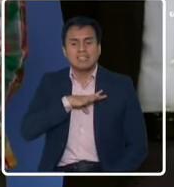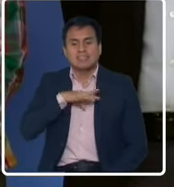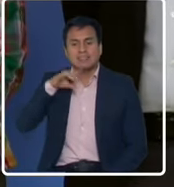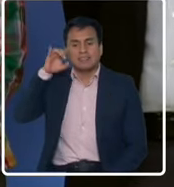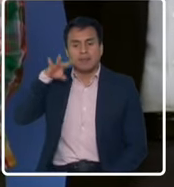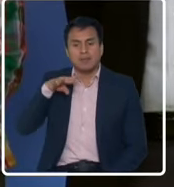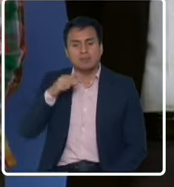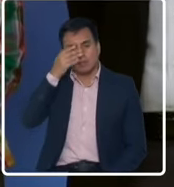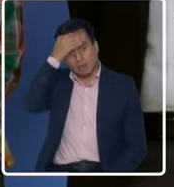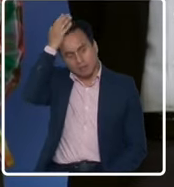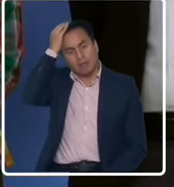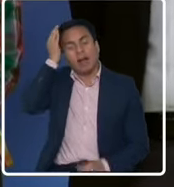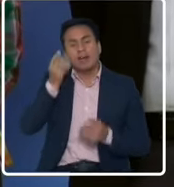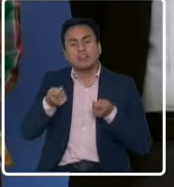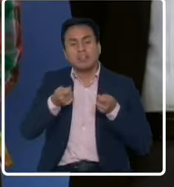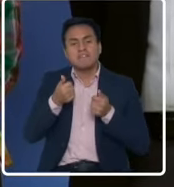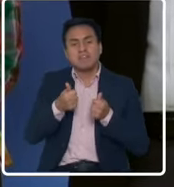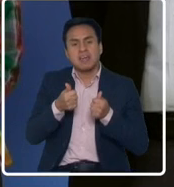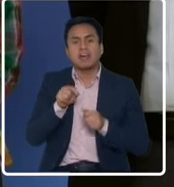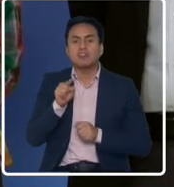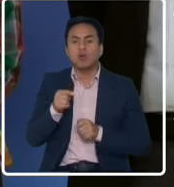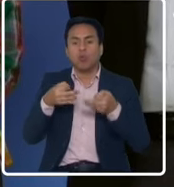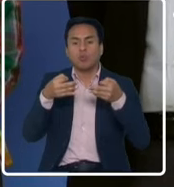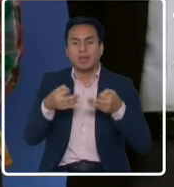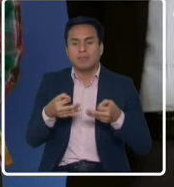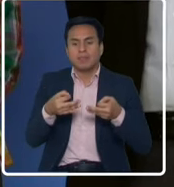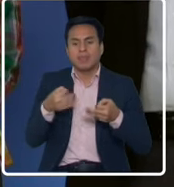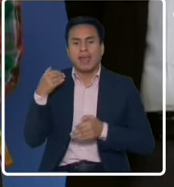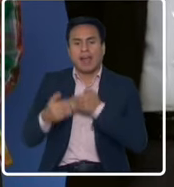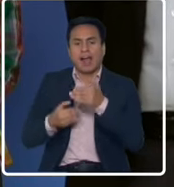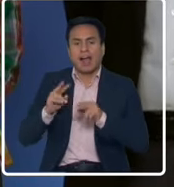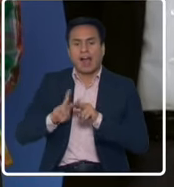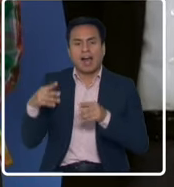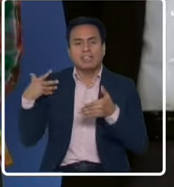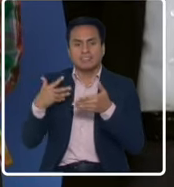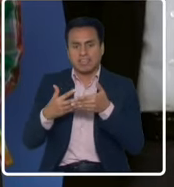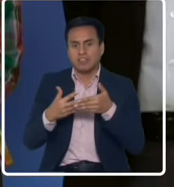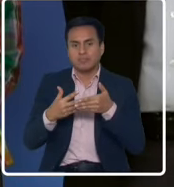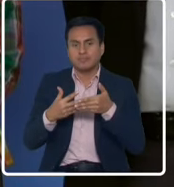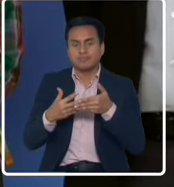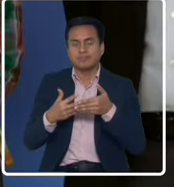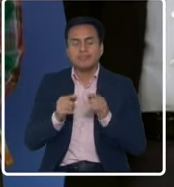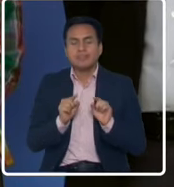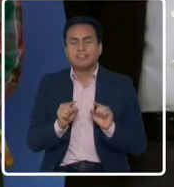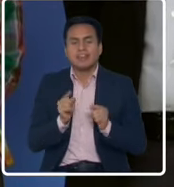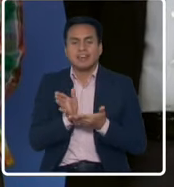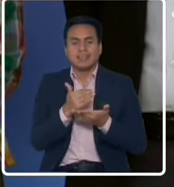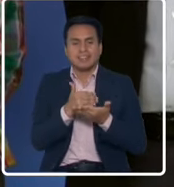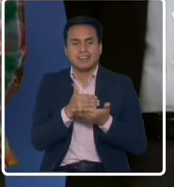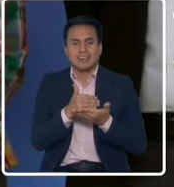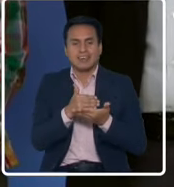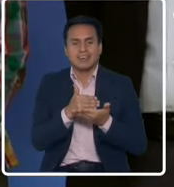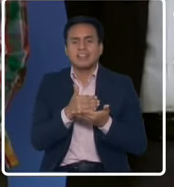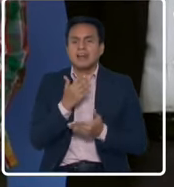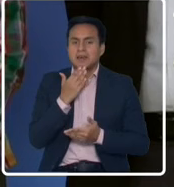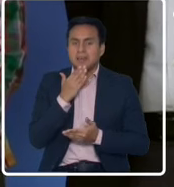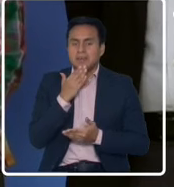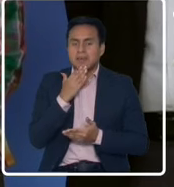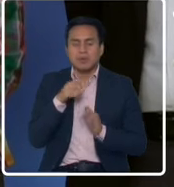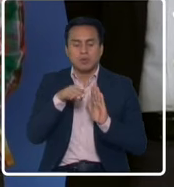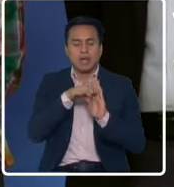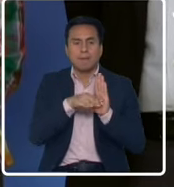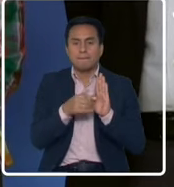saber gestionar bien y eso es justamente lo que se está haciendo a través de esta estrategia y a través